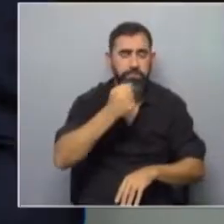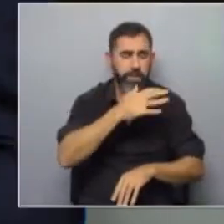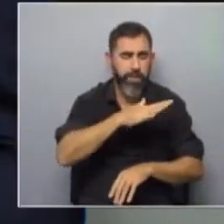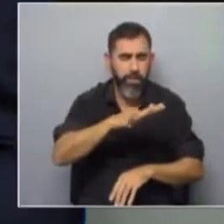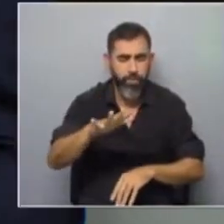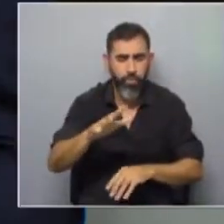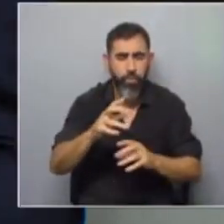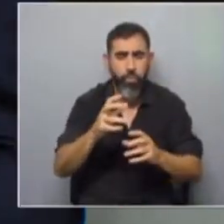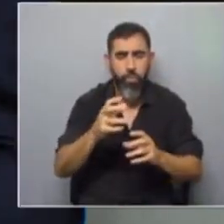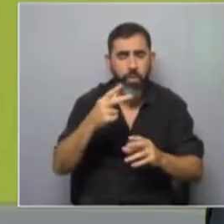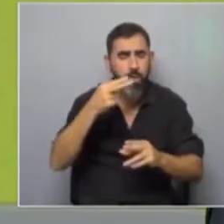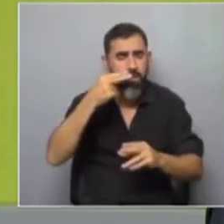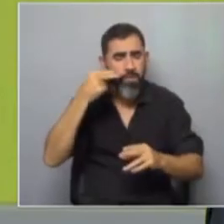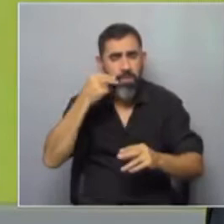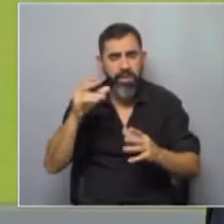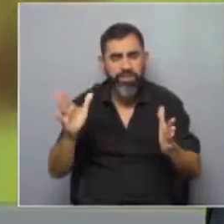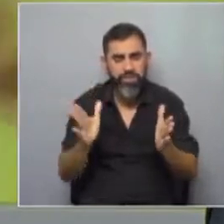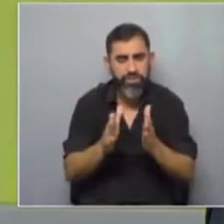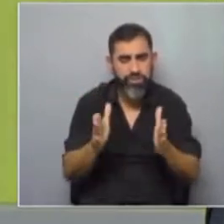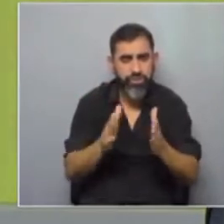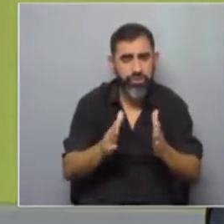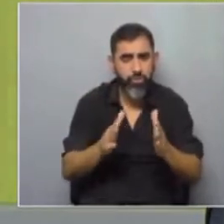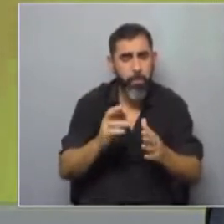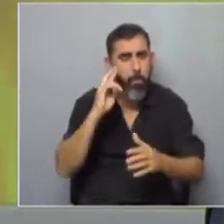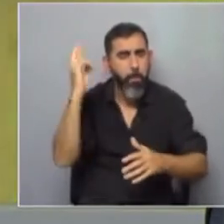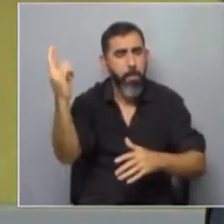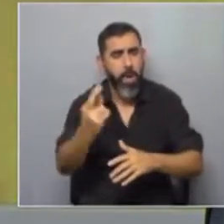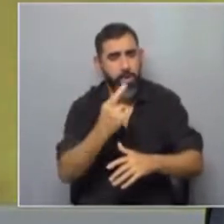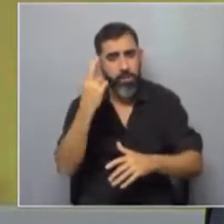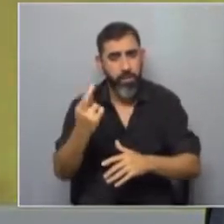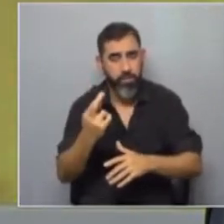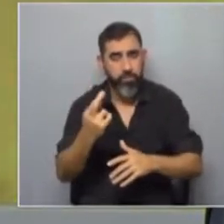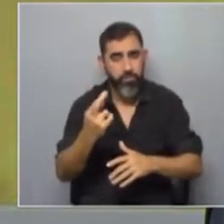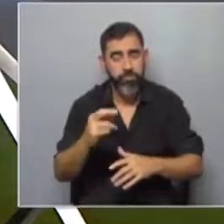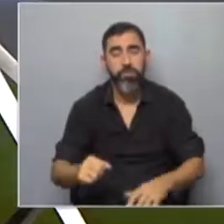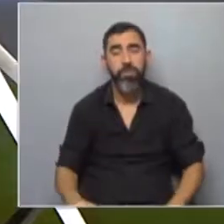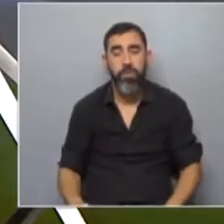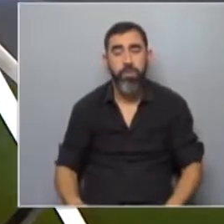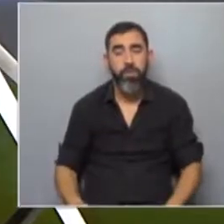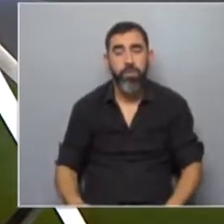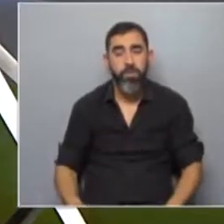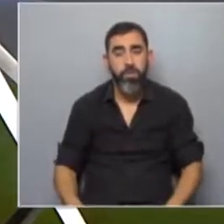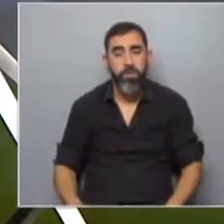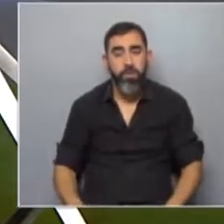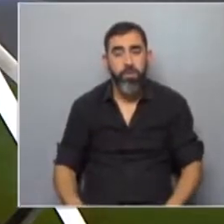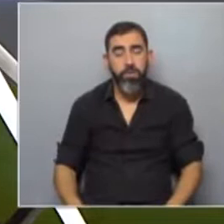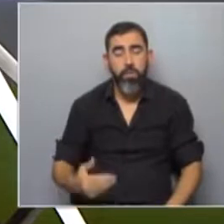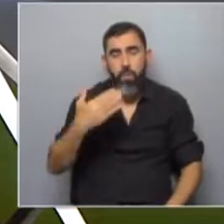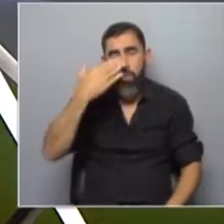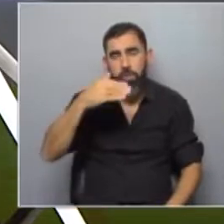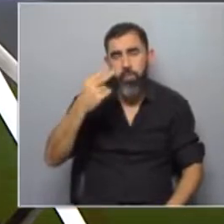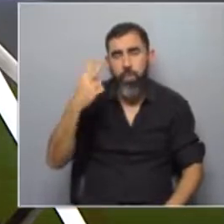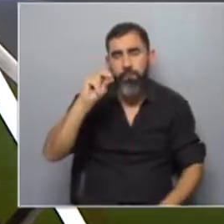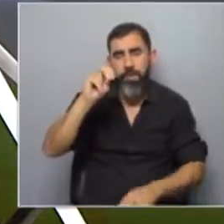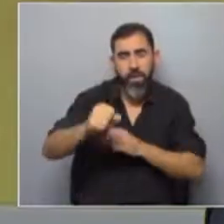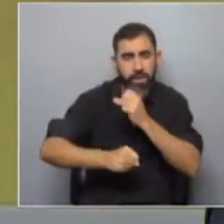capaz que no las vimos, pero que están teniendo no sé si es una recuperación